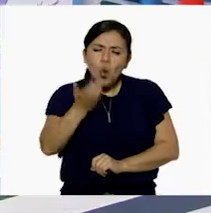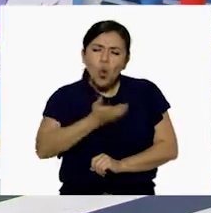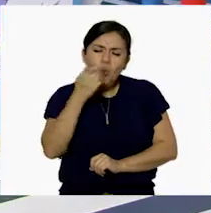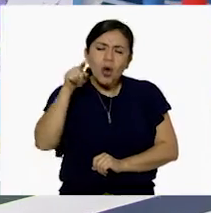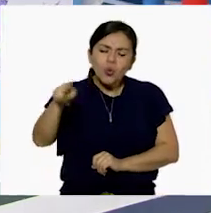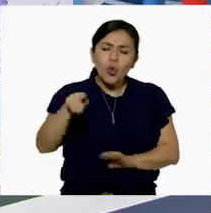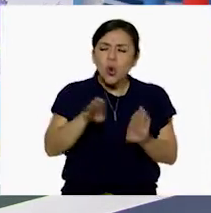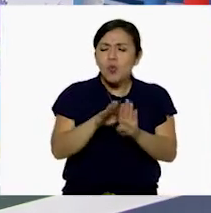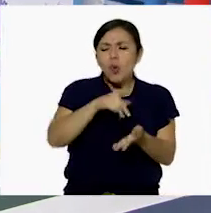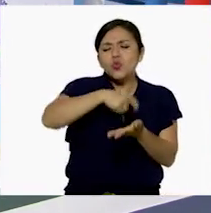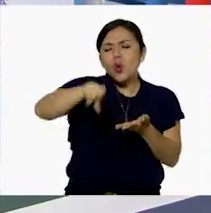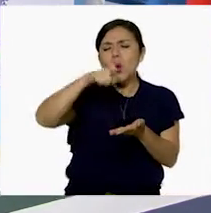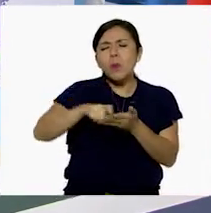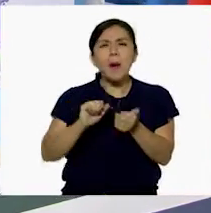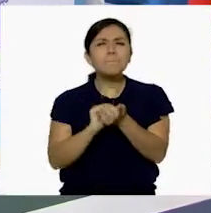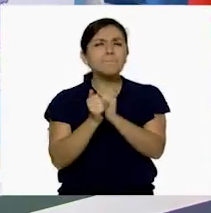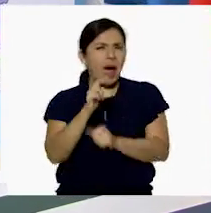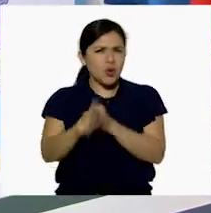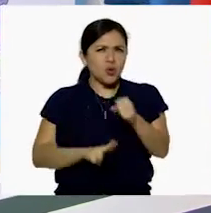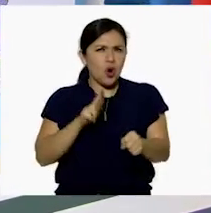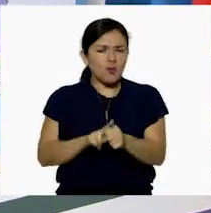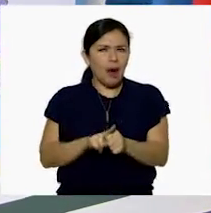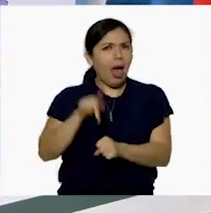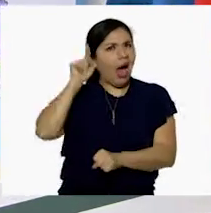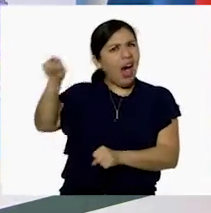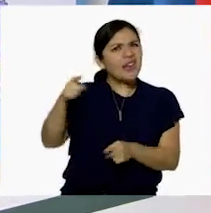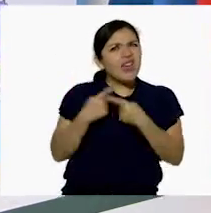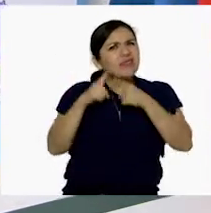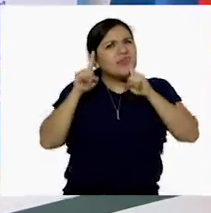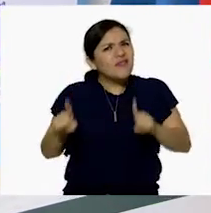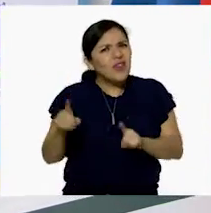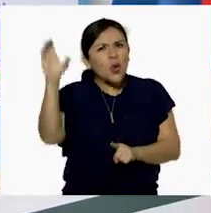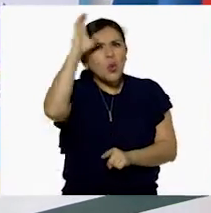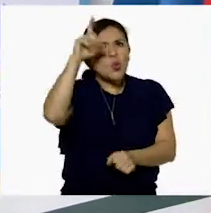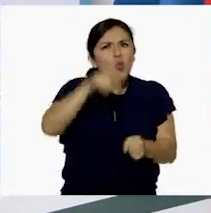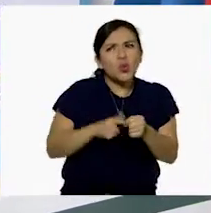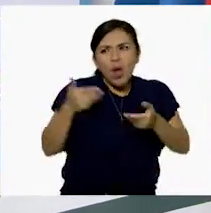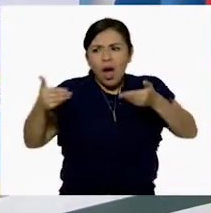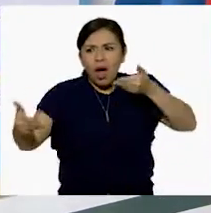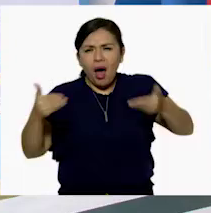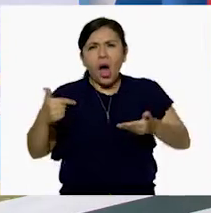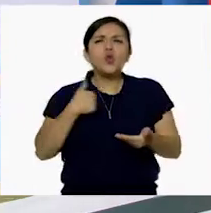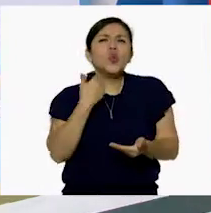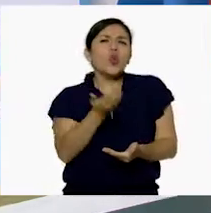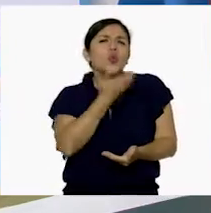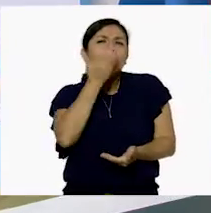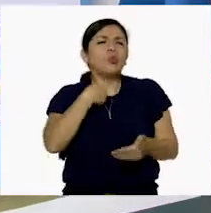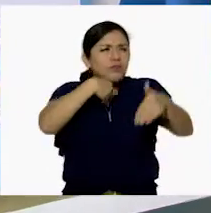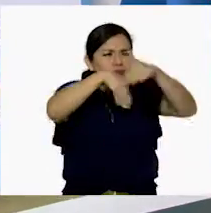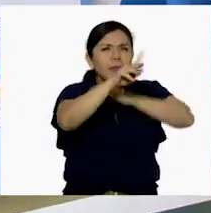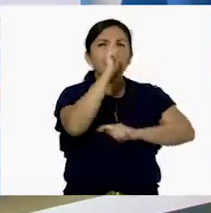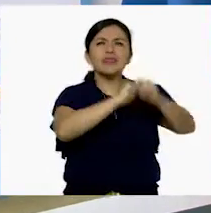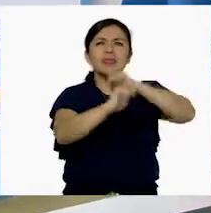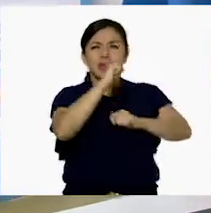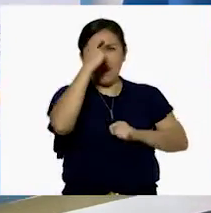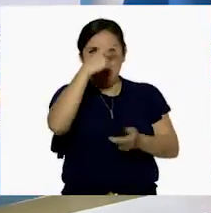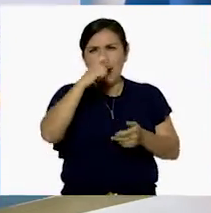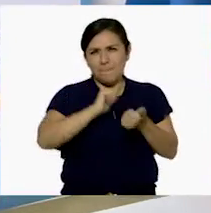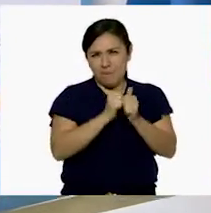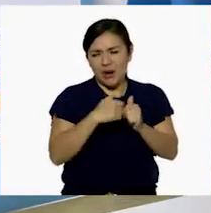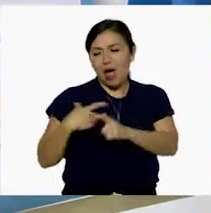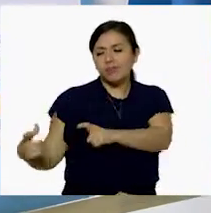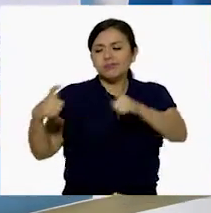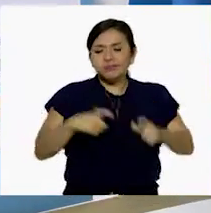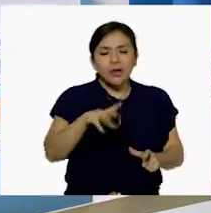como el comprar pan puede ser tan diferente en dos culturas. Yo estoy acostumbrada a ir a la panadería, tomar mi charola y